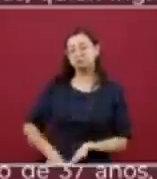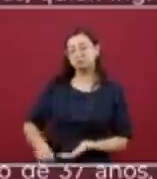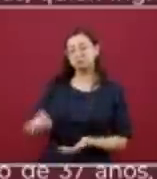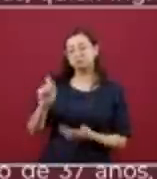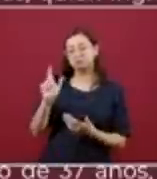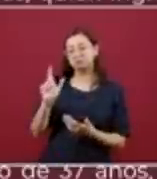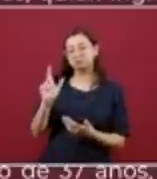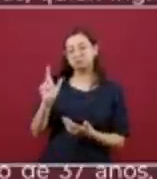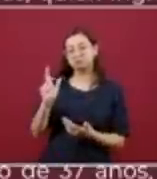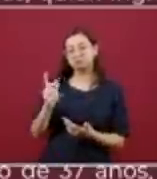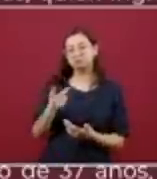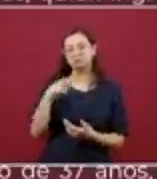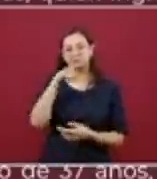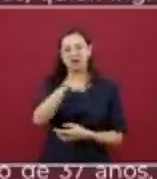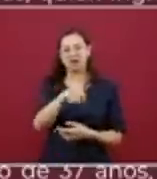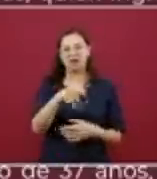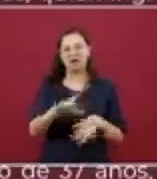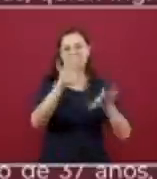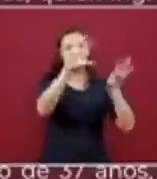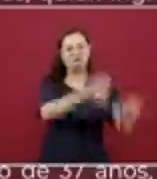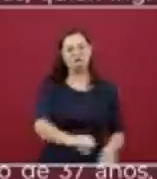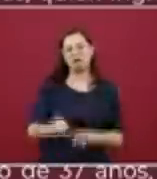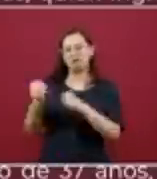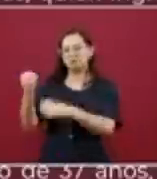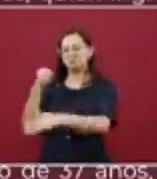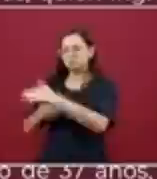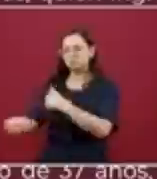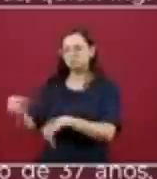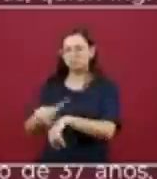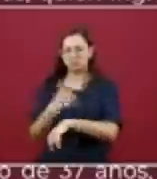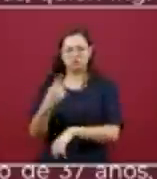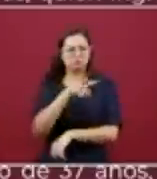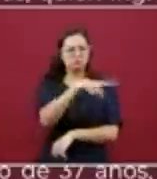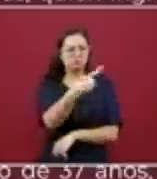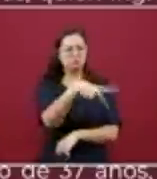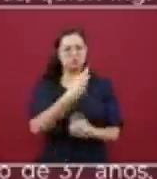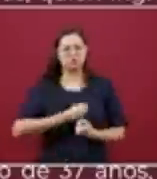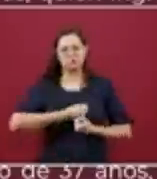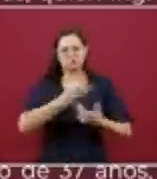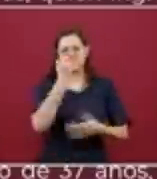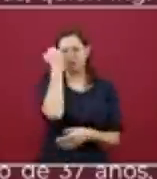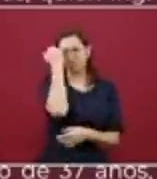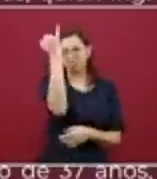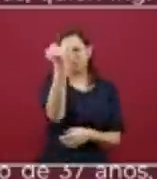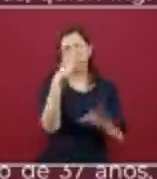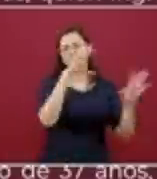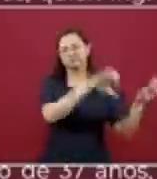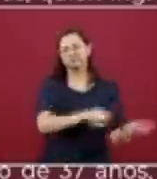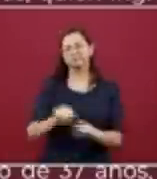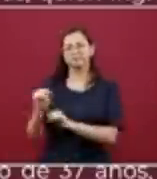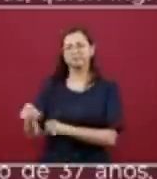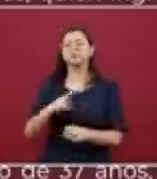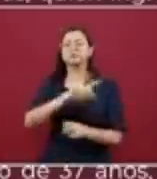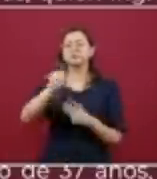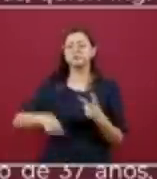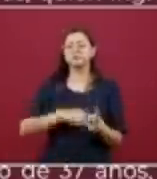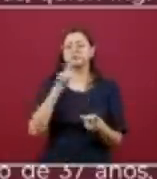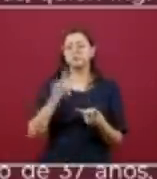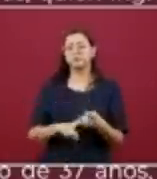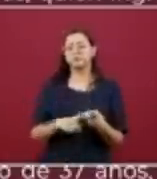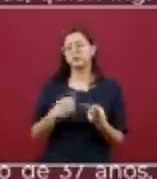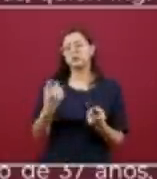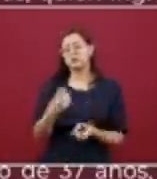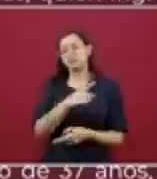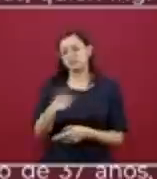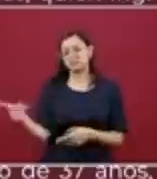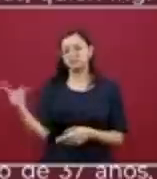aprendido por sus manifestaciones ideológicas. Después también la madre Conchita, por ustedes